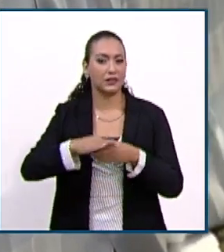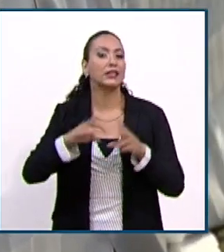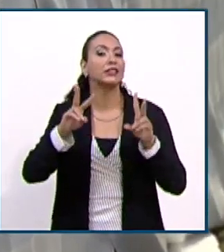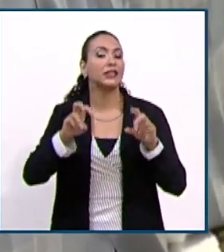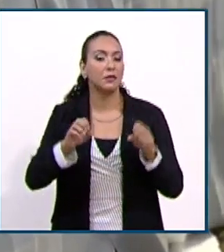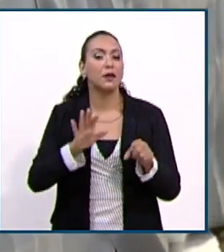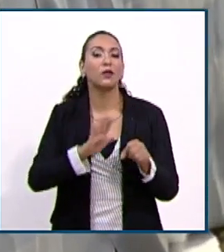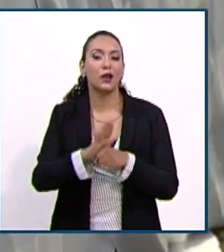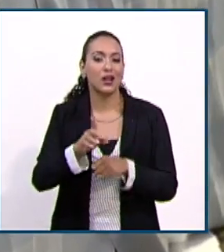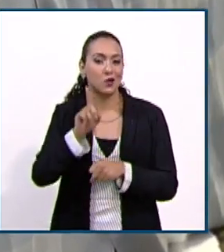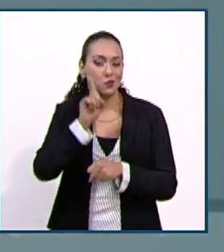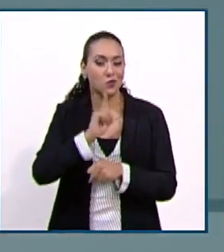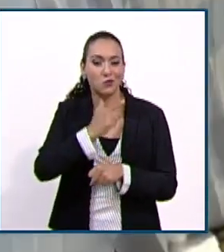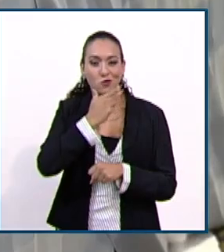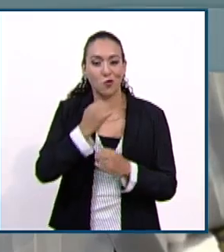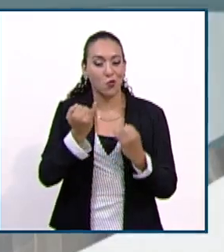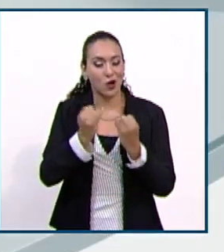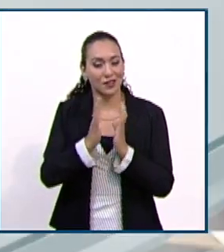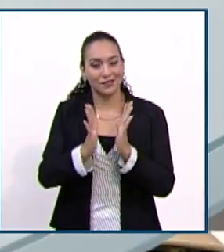de paridad. Escuchemos.